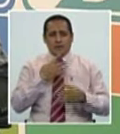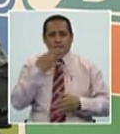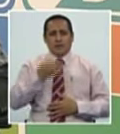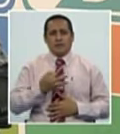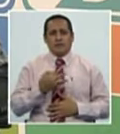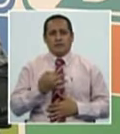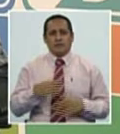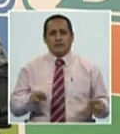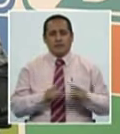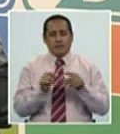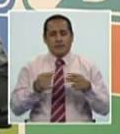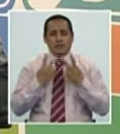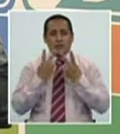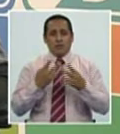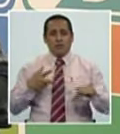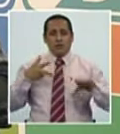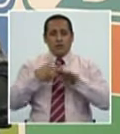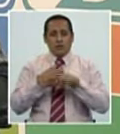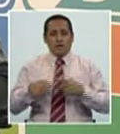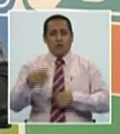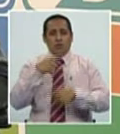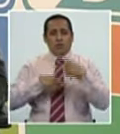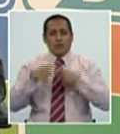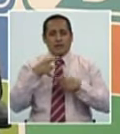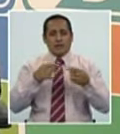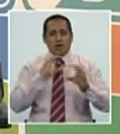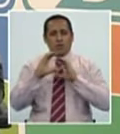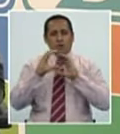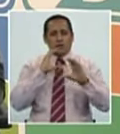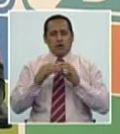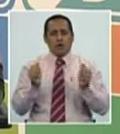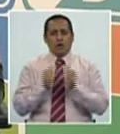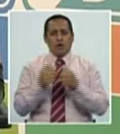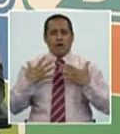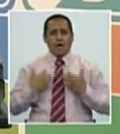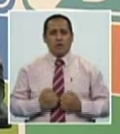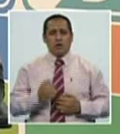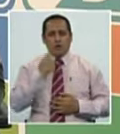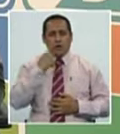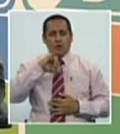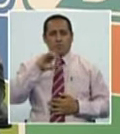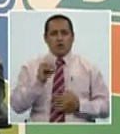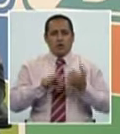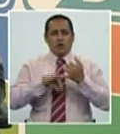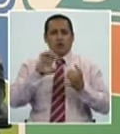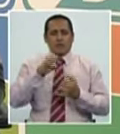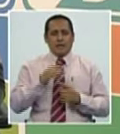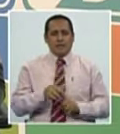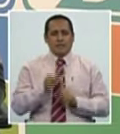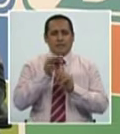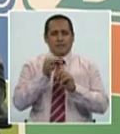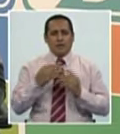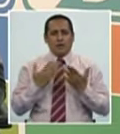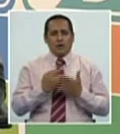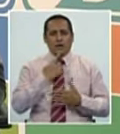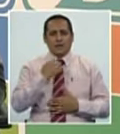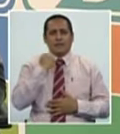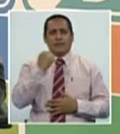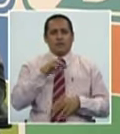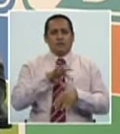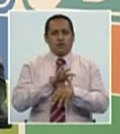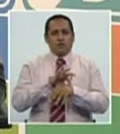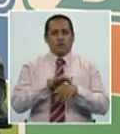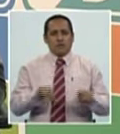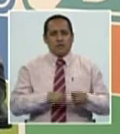chicos, ¿eh? Vamos a una pausa y al volver estaremos conversando con el doctor José Albañil, especialista en Derecho de